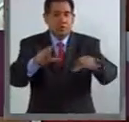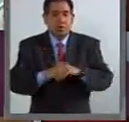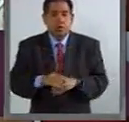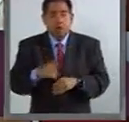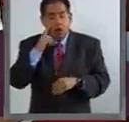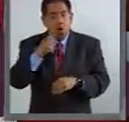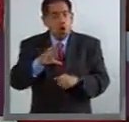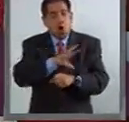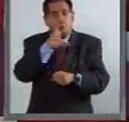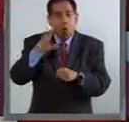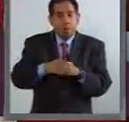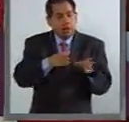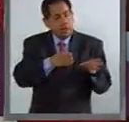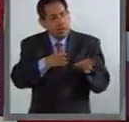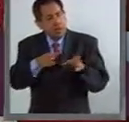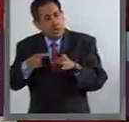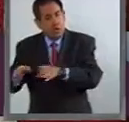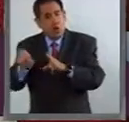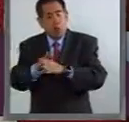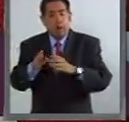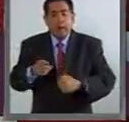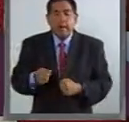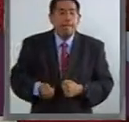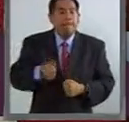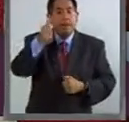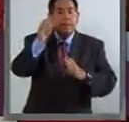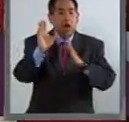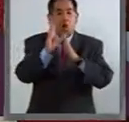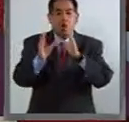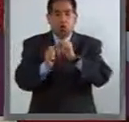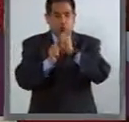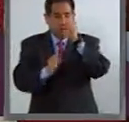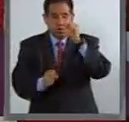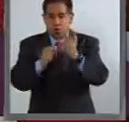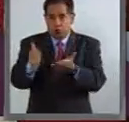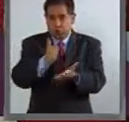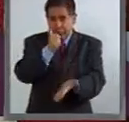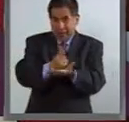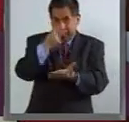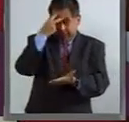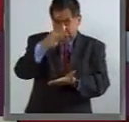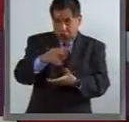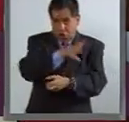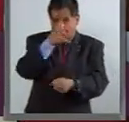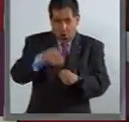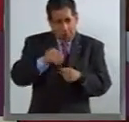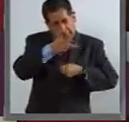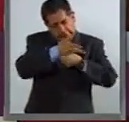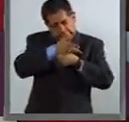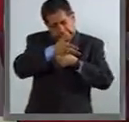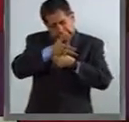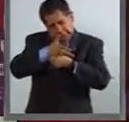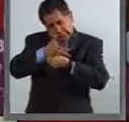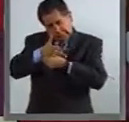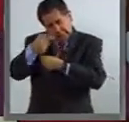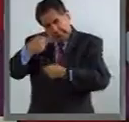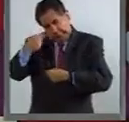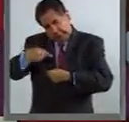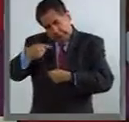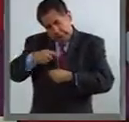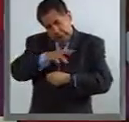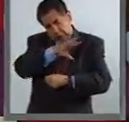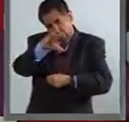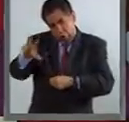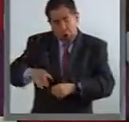todo el proceso de elaboración de la primera Constitución de la Ciudad de México. Esto adquiere